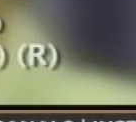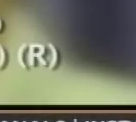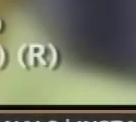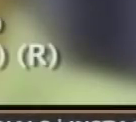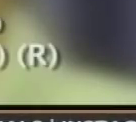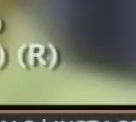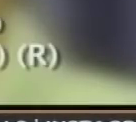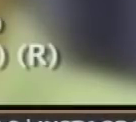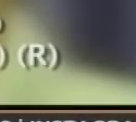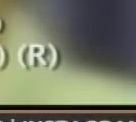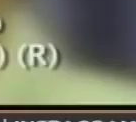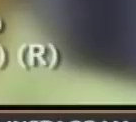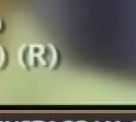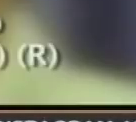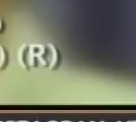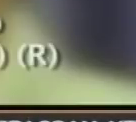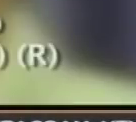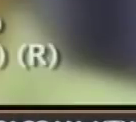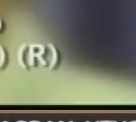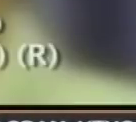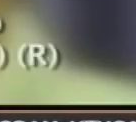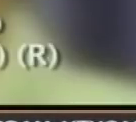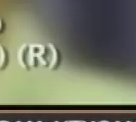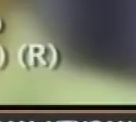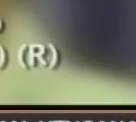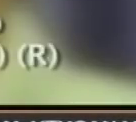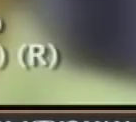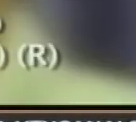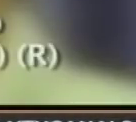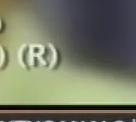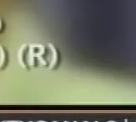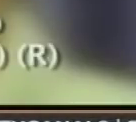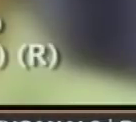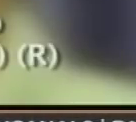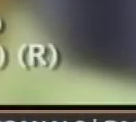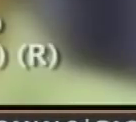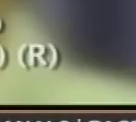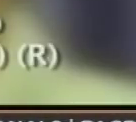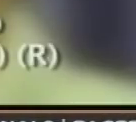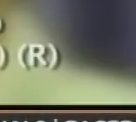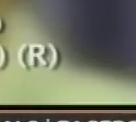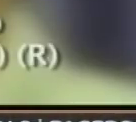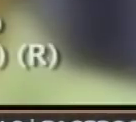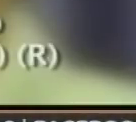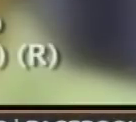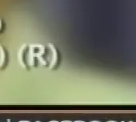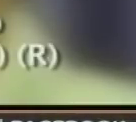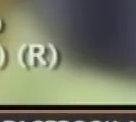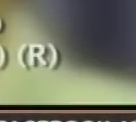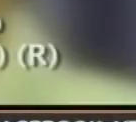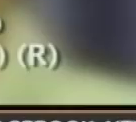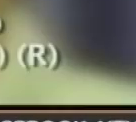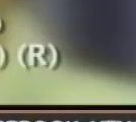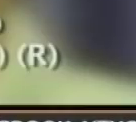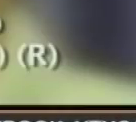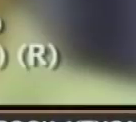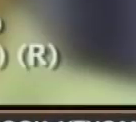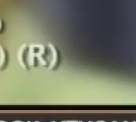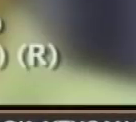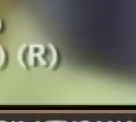tengo entendido que se compraron más armas y aumentó las cantidades, pero ese número no lo manejo. Lo importante es que sepa que